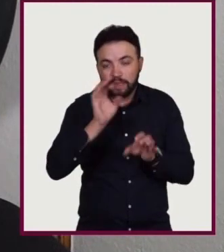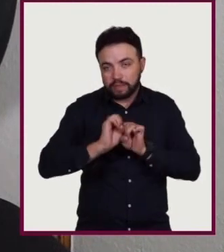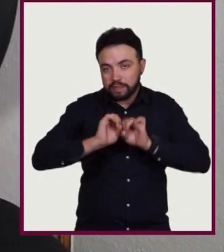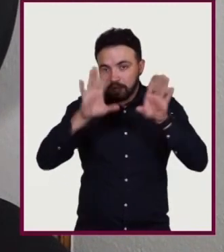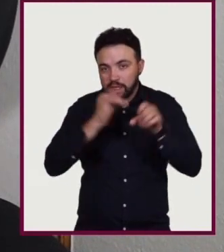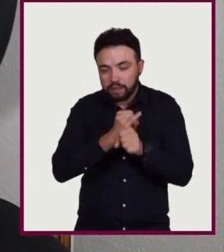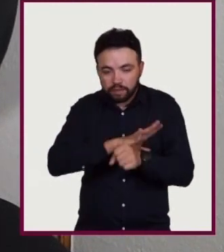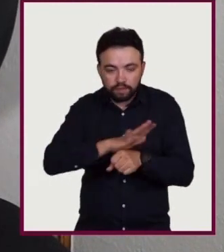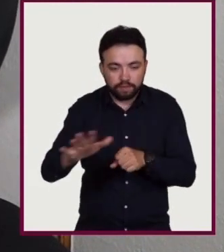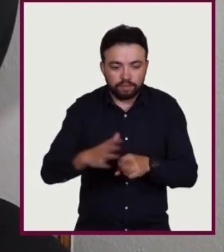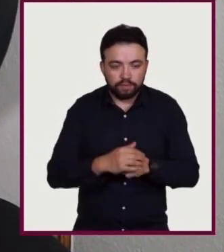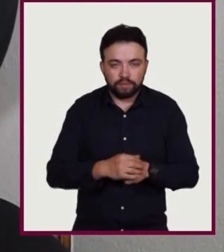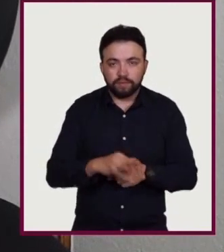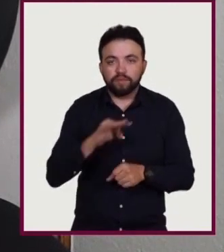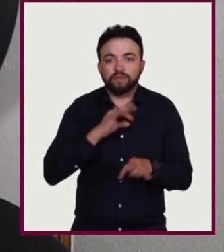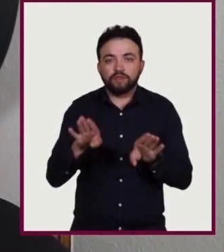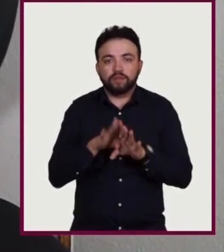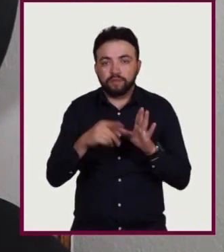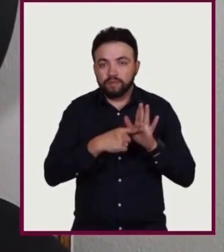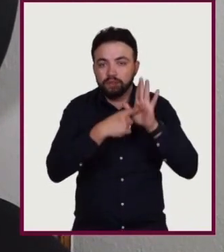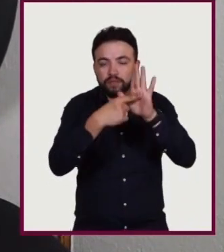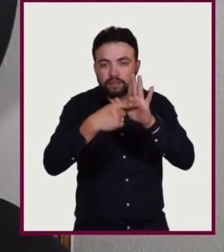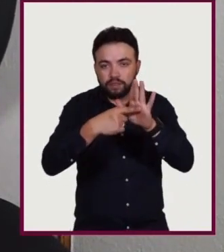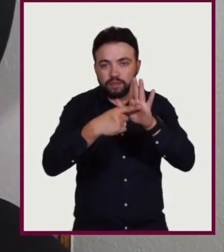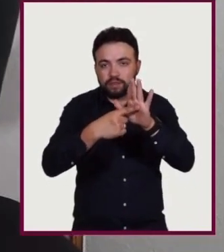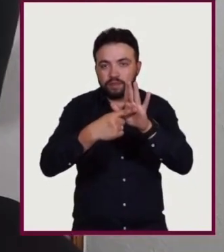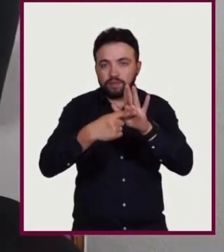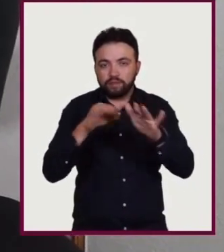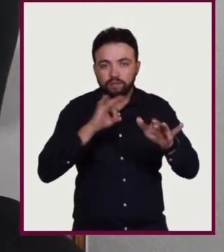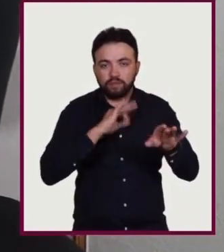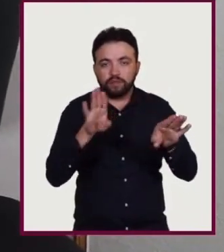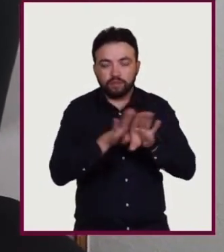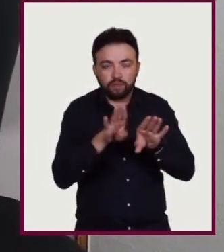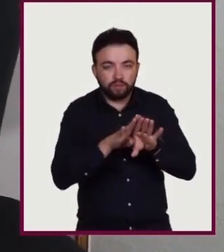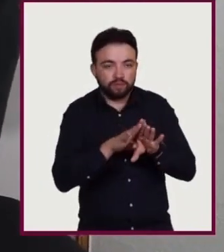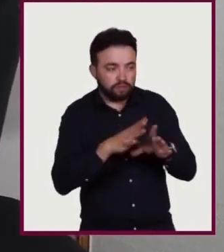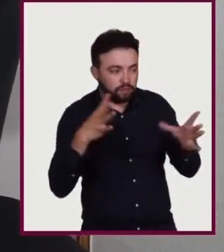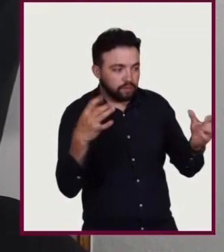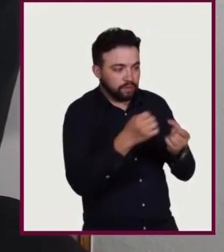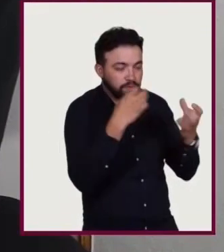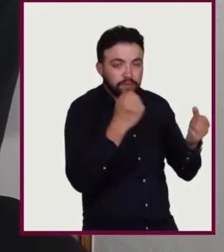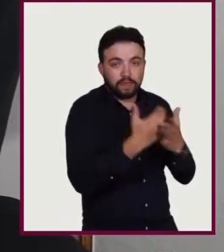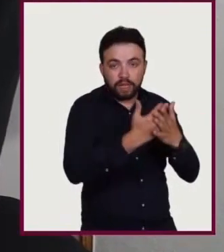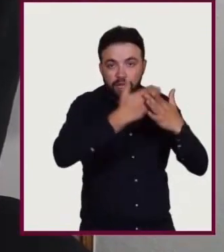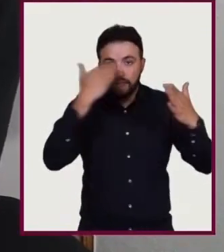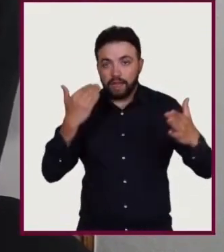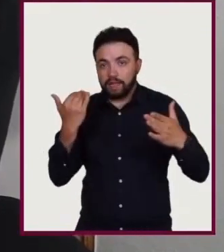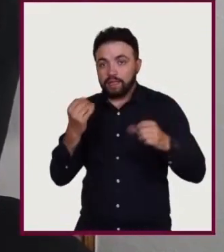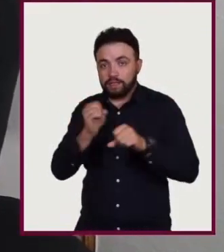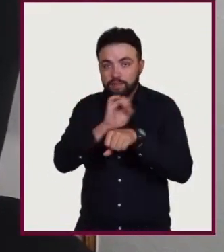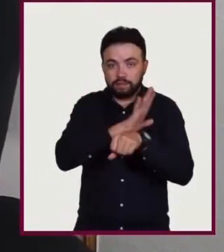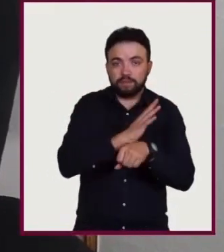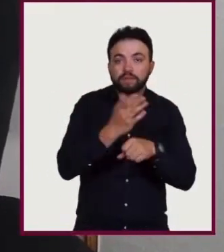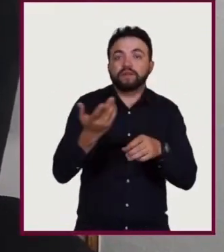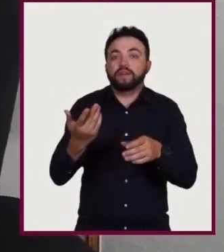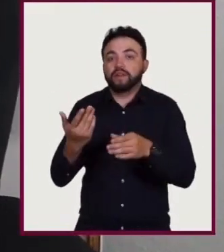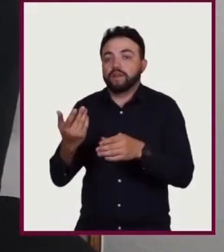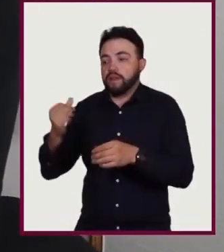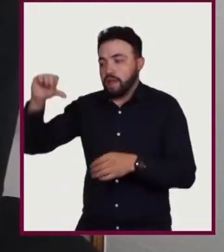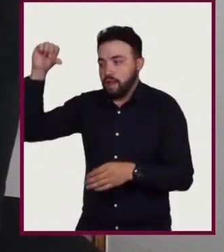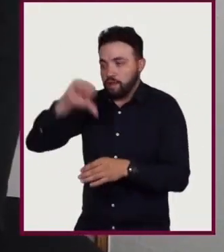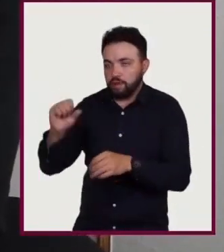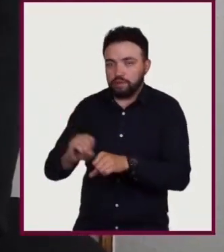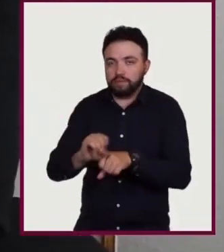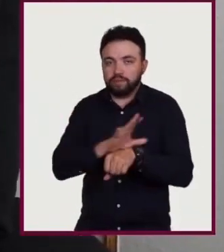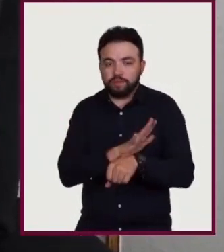información y que haya elementos para confrontarlos. Pandemias antes y pandemias ahora. Y ahora viene